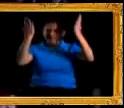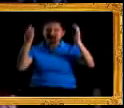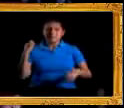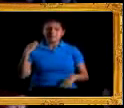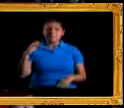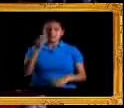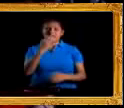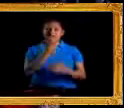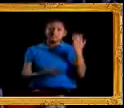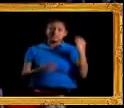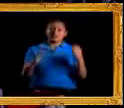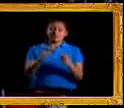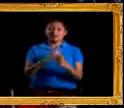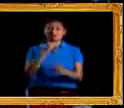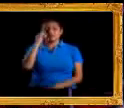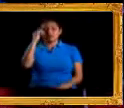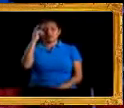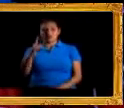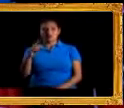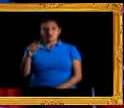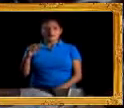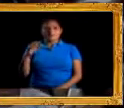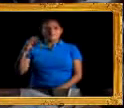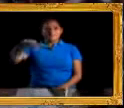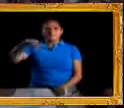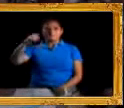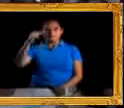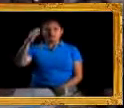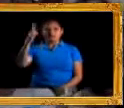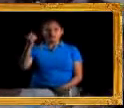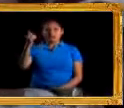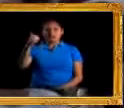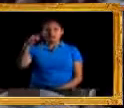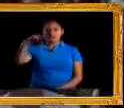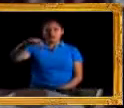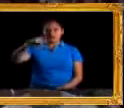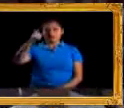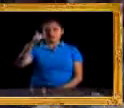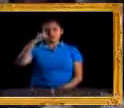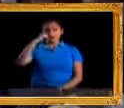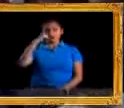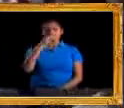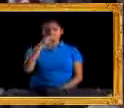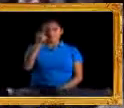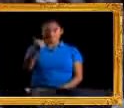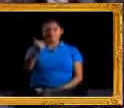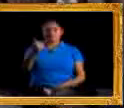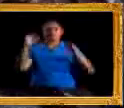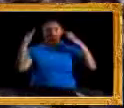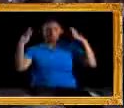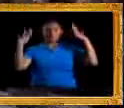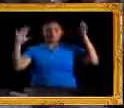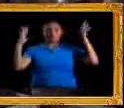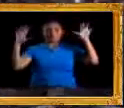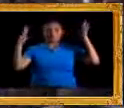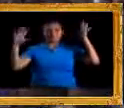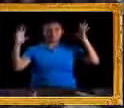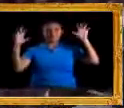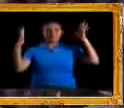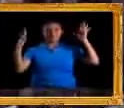una señal de que Cristo viene. Maranata, Maranata, Maranata,